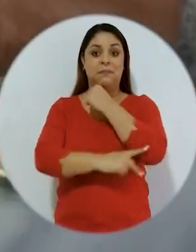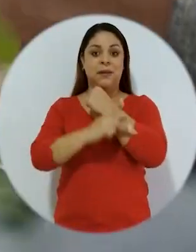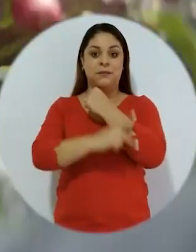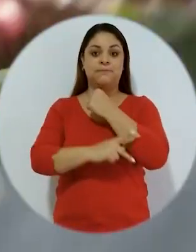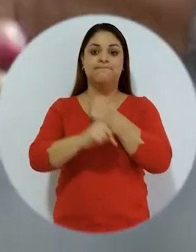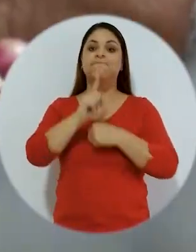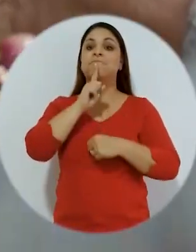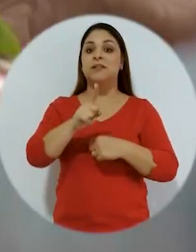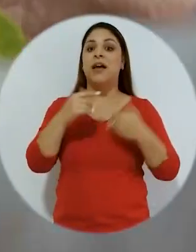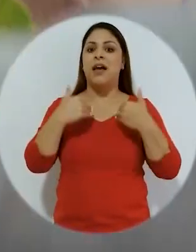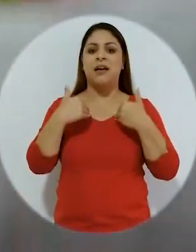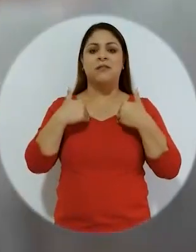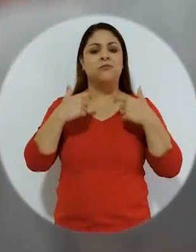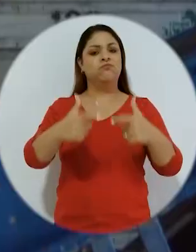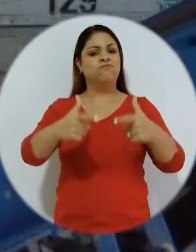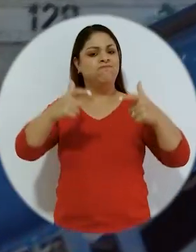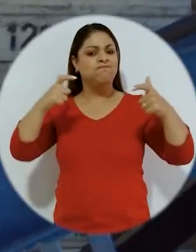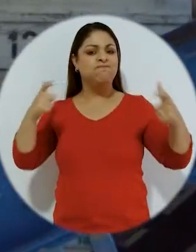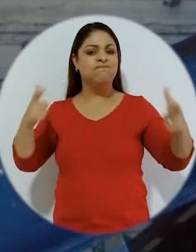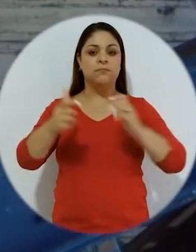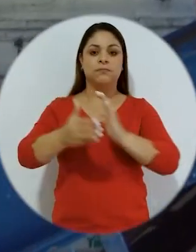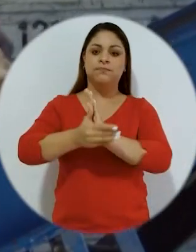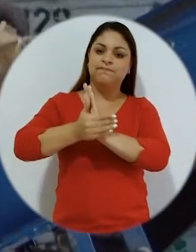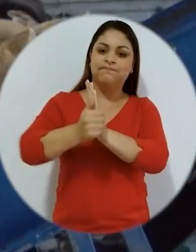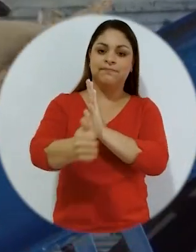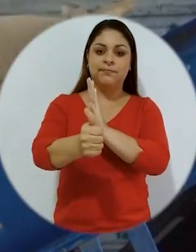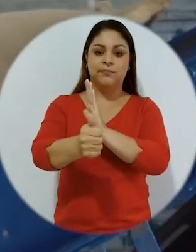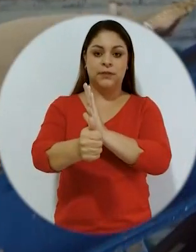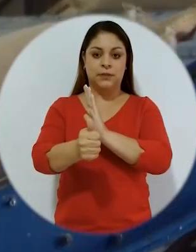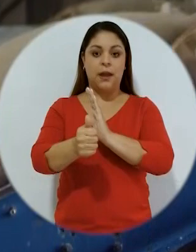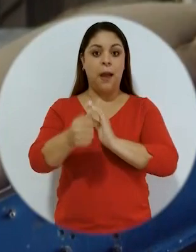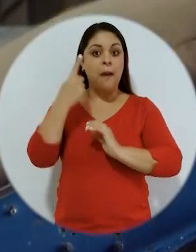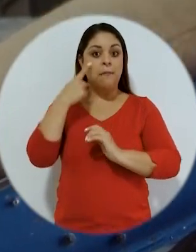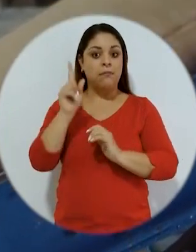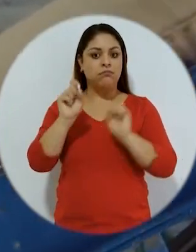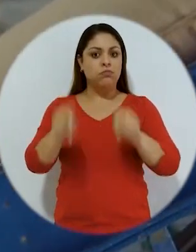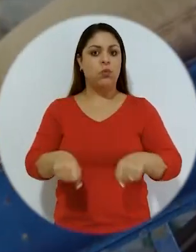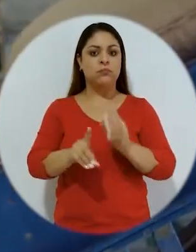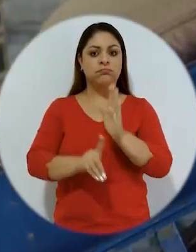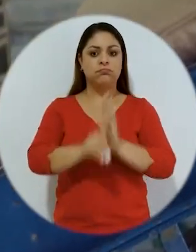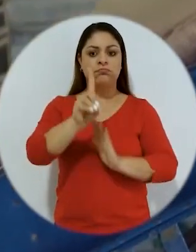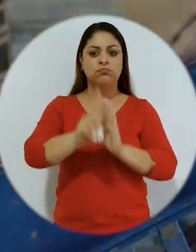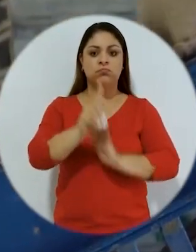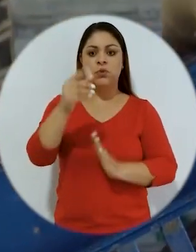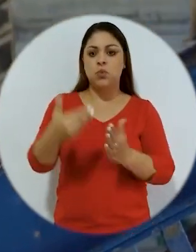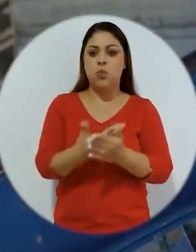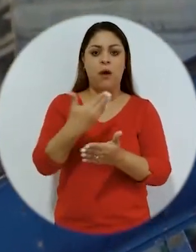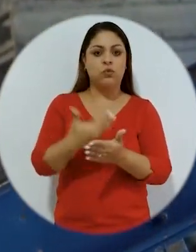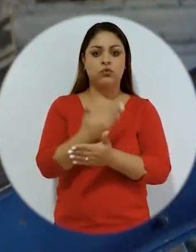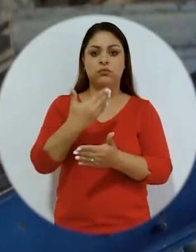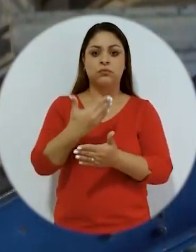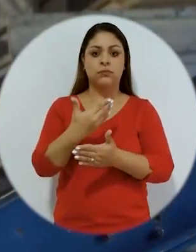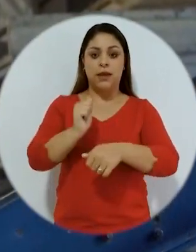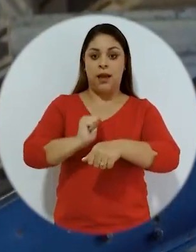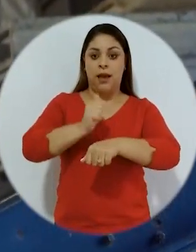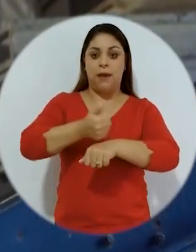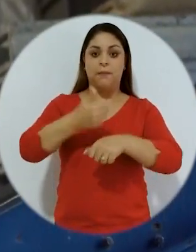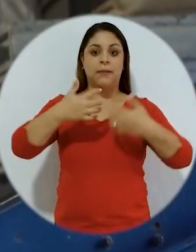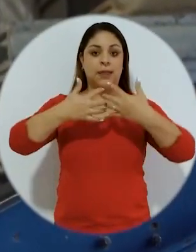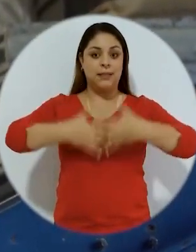gran potencial dentro de esa biodiversidad para desarrollar nuevos emprendimientos, ¿verdad? Que sean